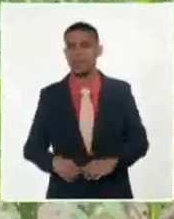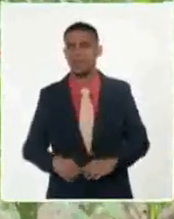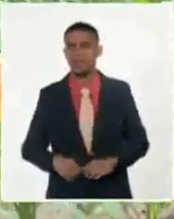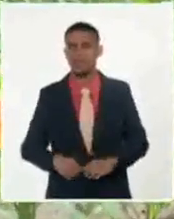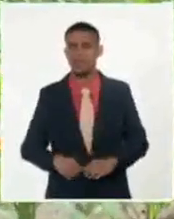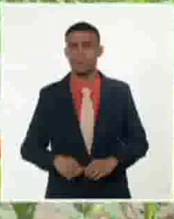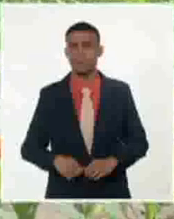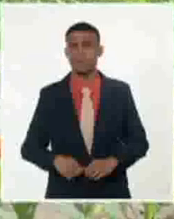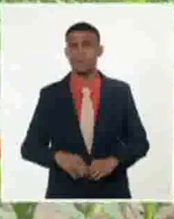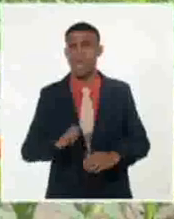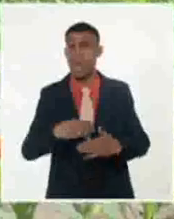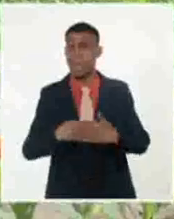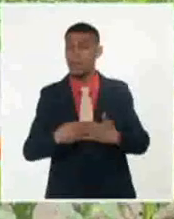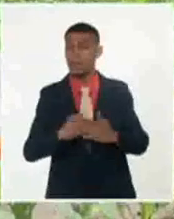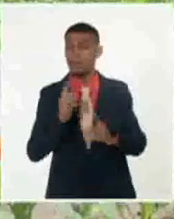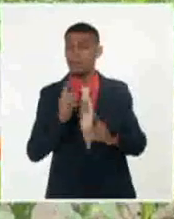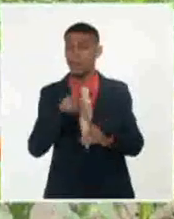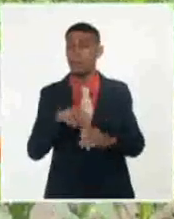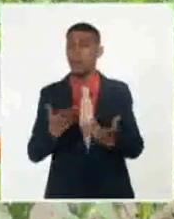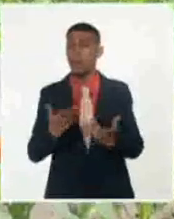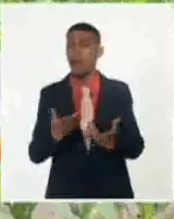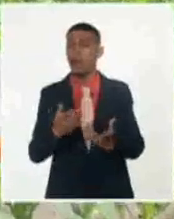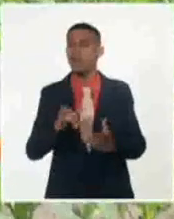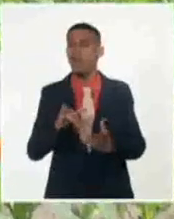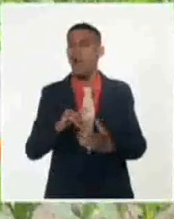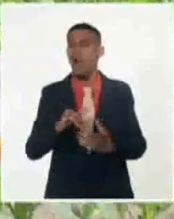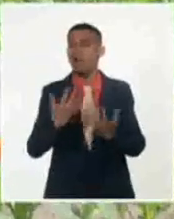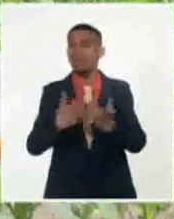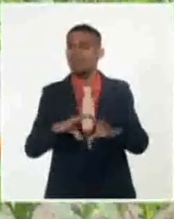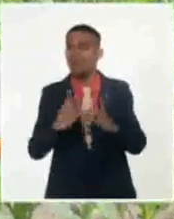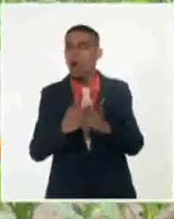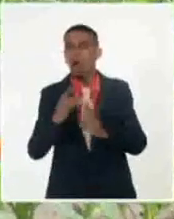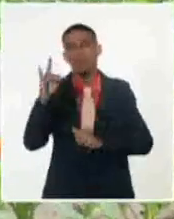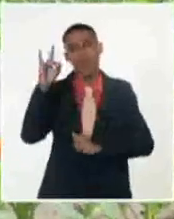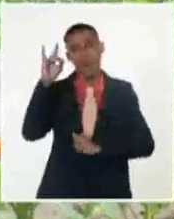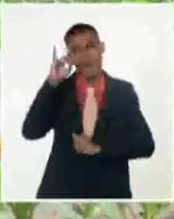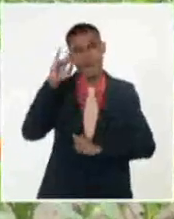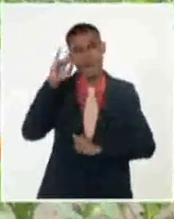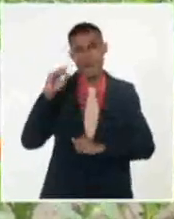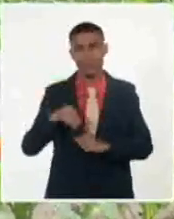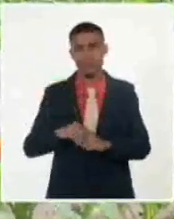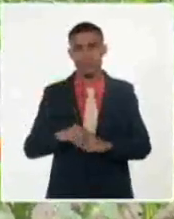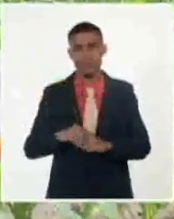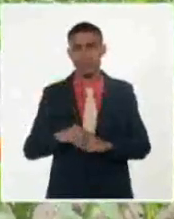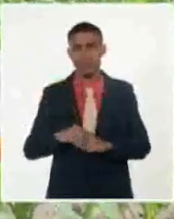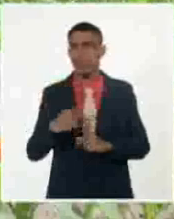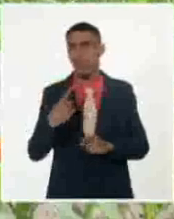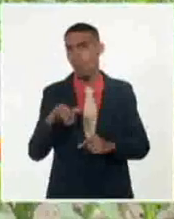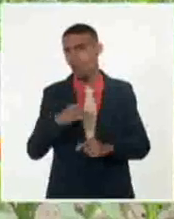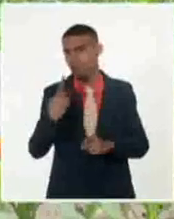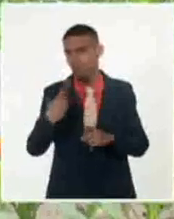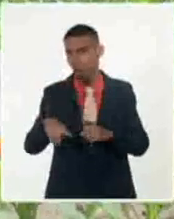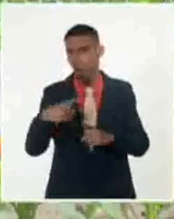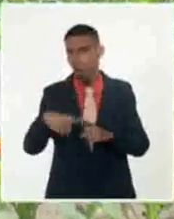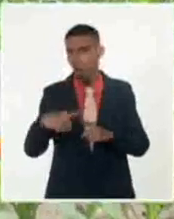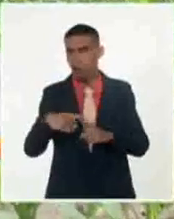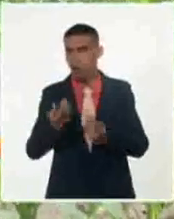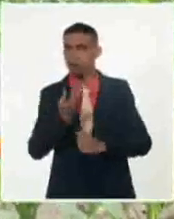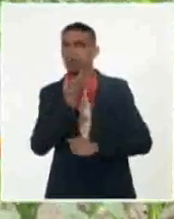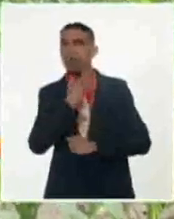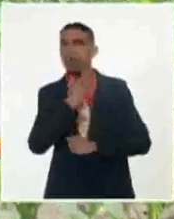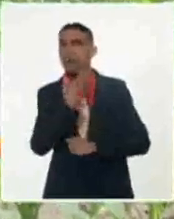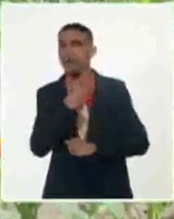dedica fundamentalmente a la producción de leche y cultivos varios, donde esas producciones todas